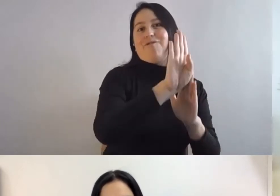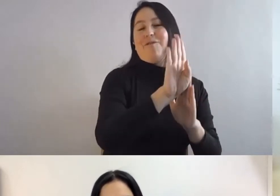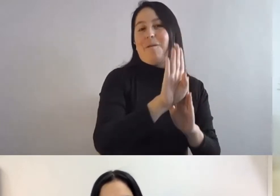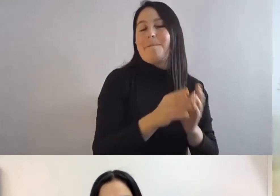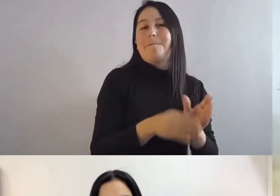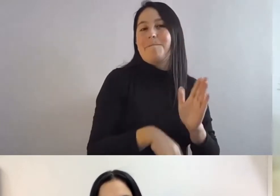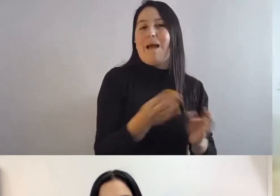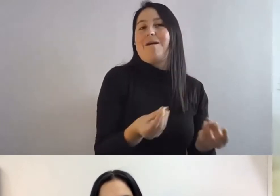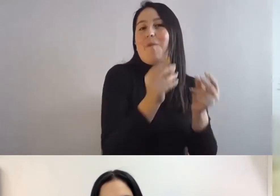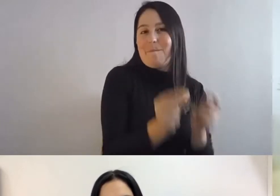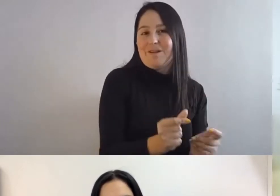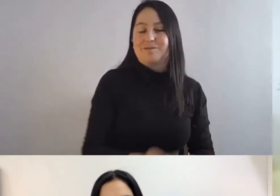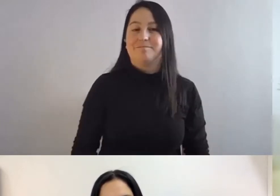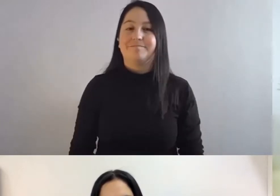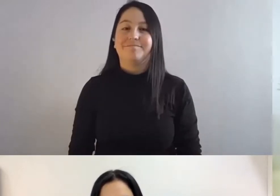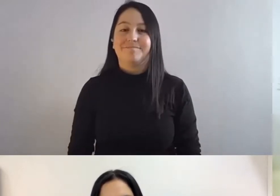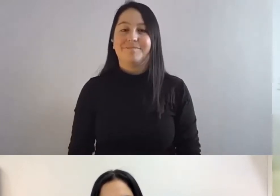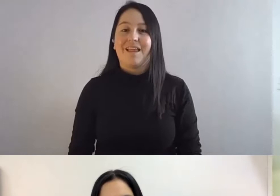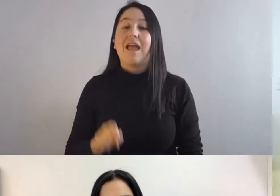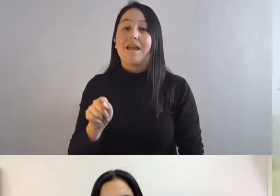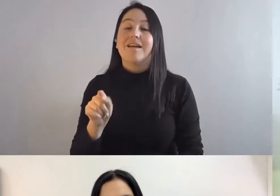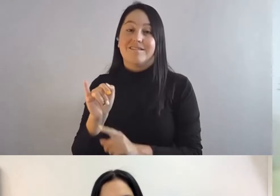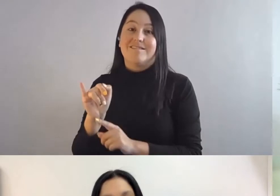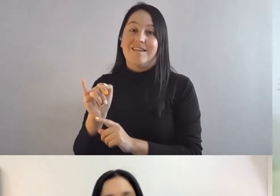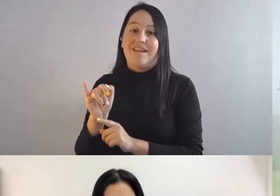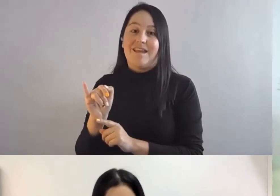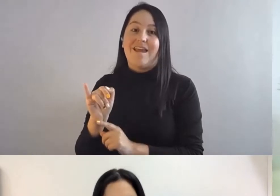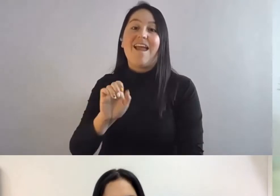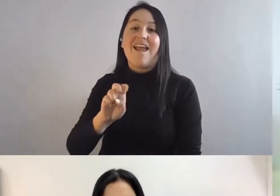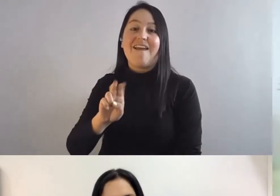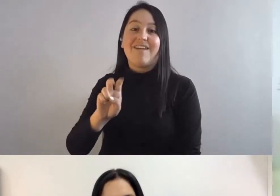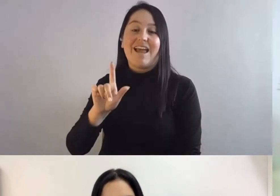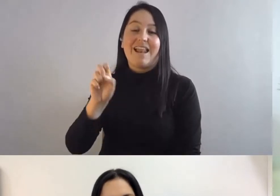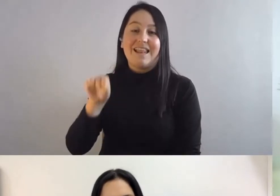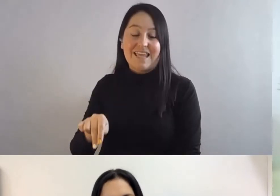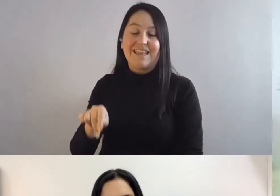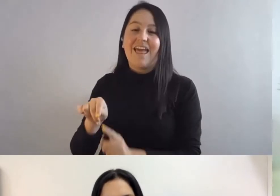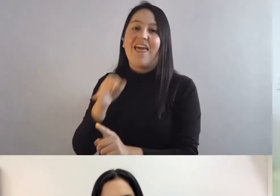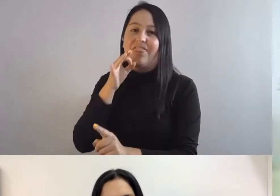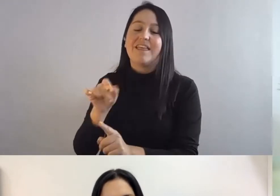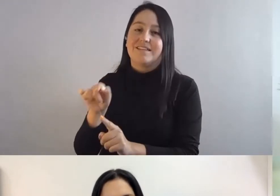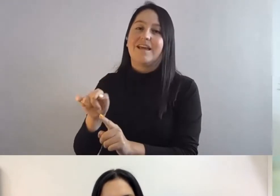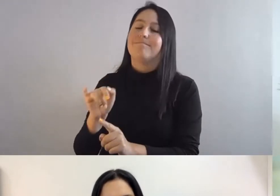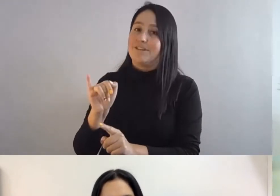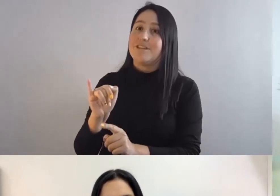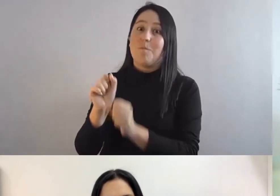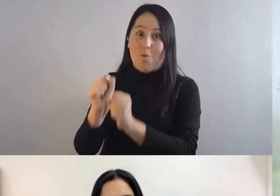Eso podría llegar a ser un plus, pero efectivamente hay harto desconocimiento. Comparto absolutamente lo que